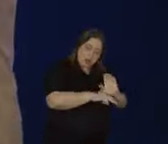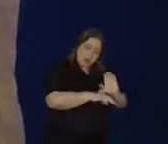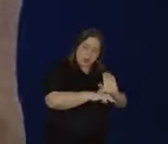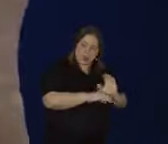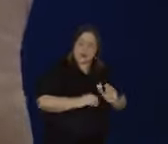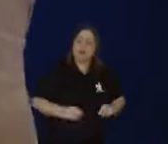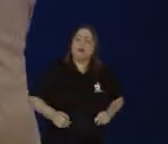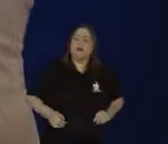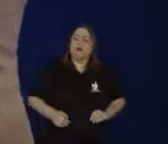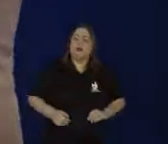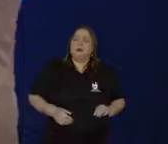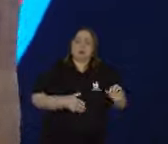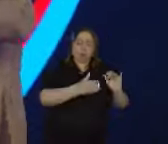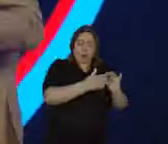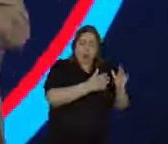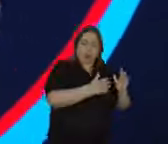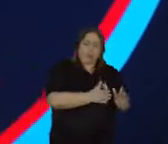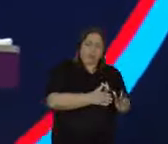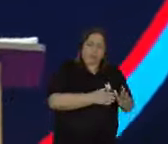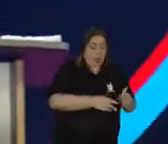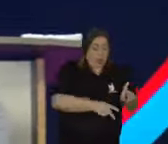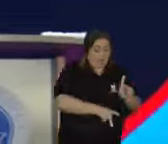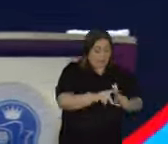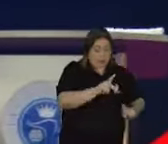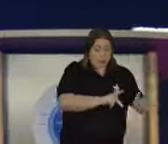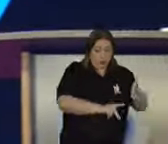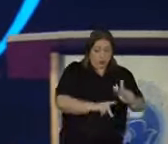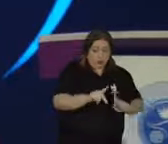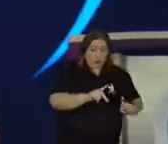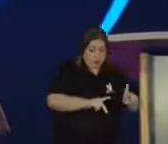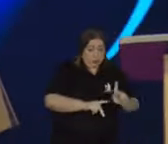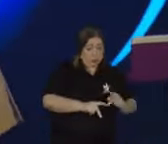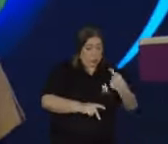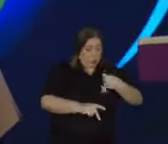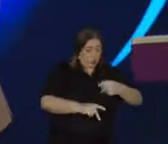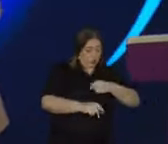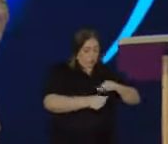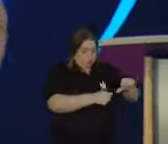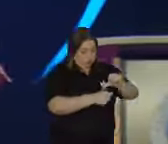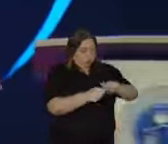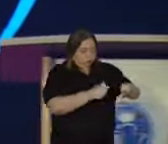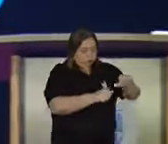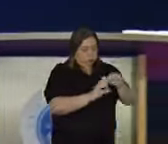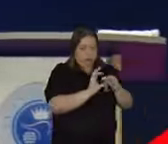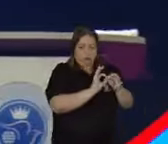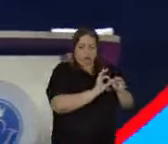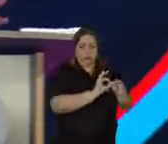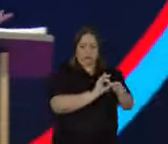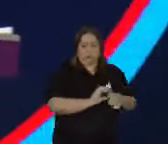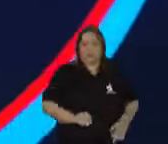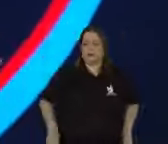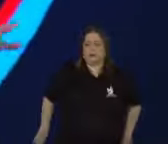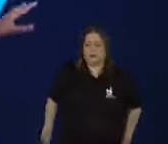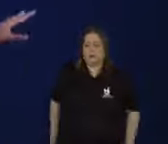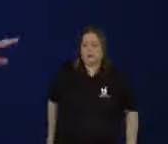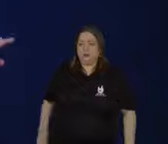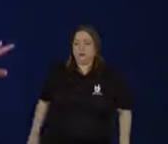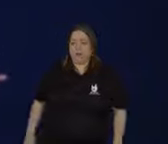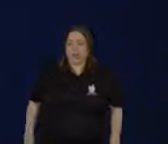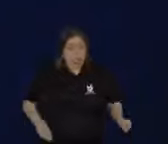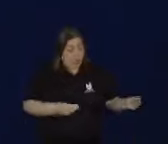compañeros de estudio, ese núcleo de gente con los cuales nos relacionamos habitualmente, que nos traen las